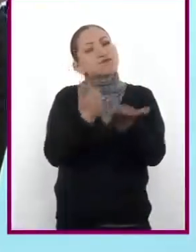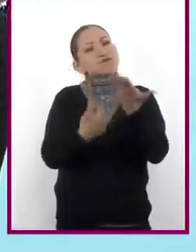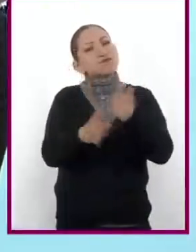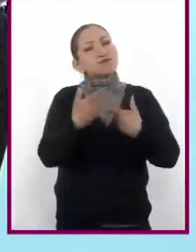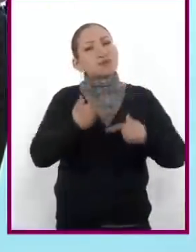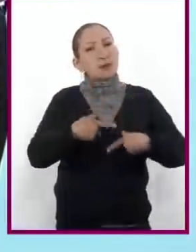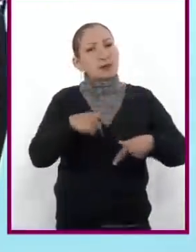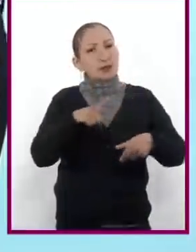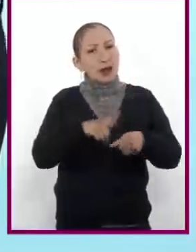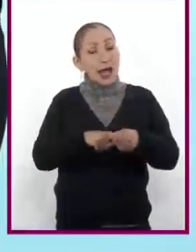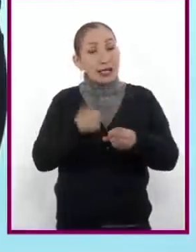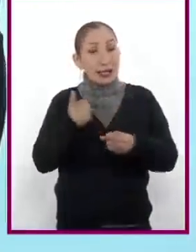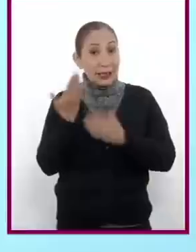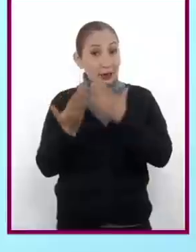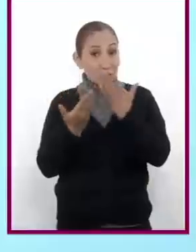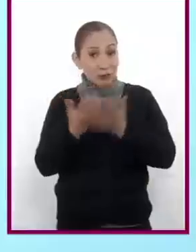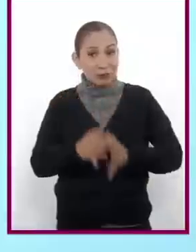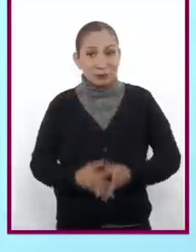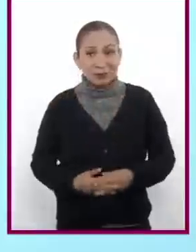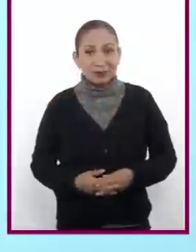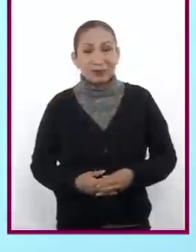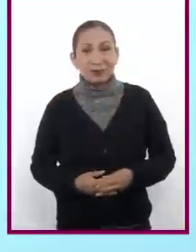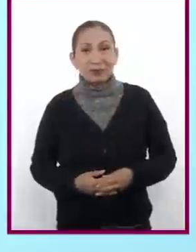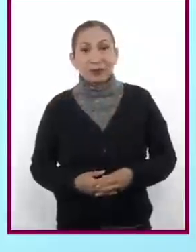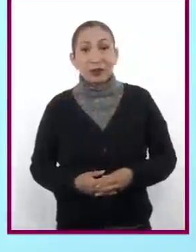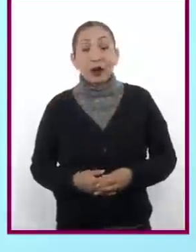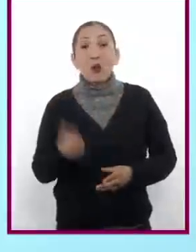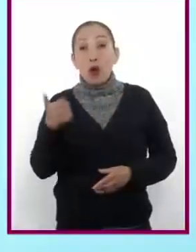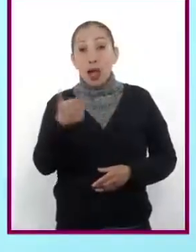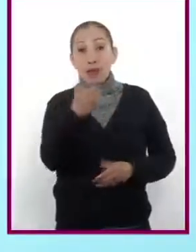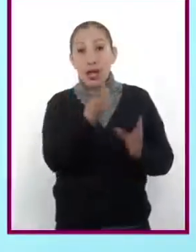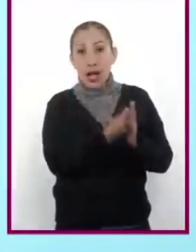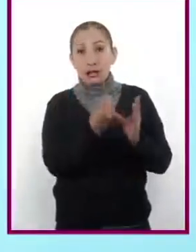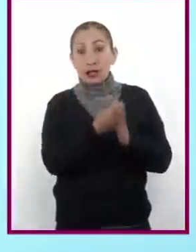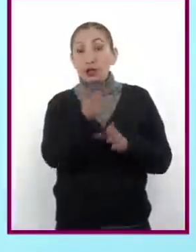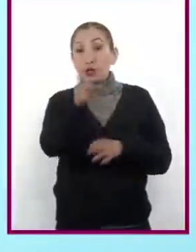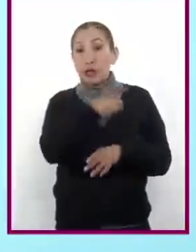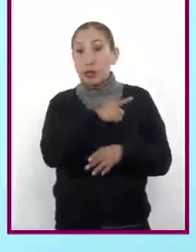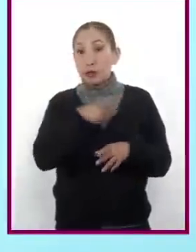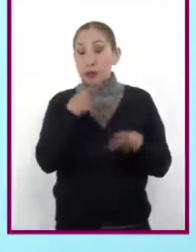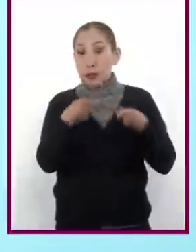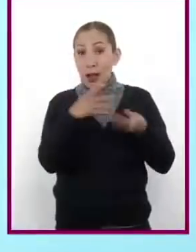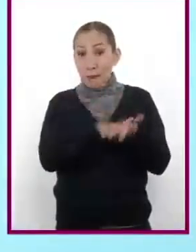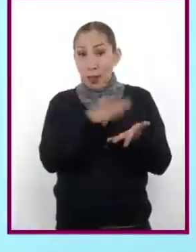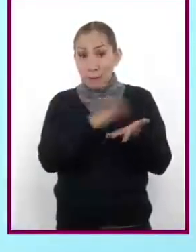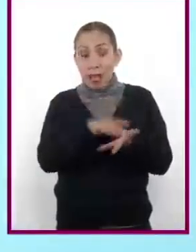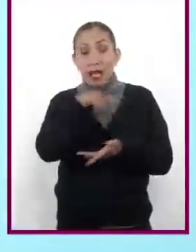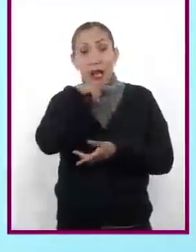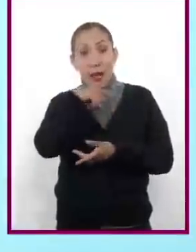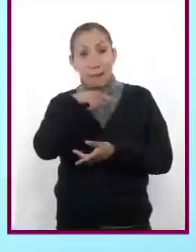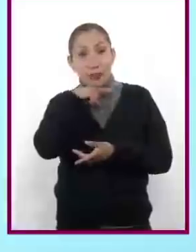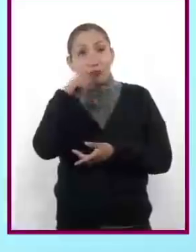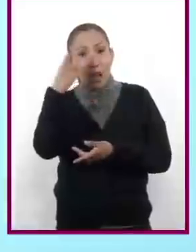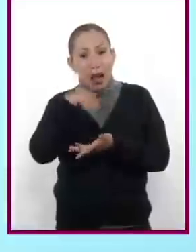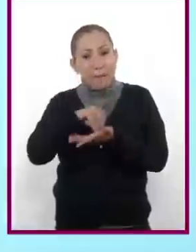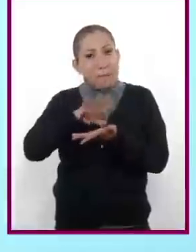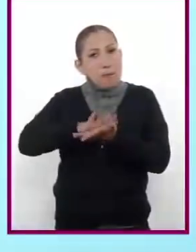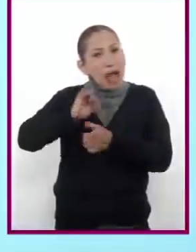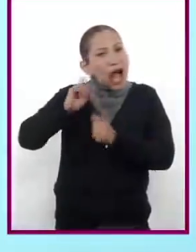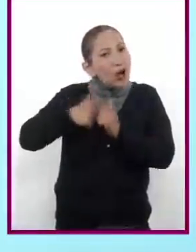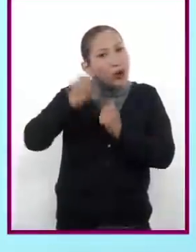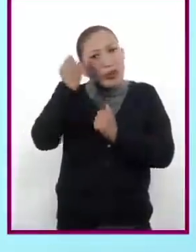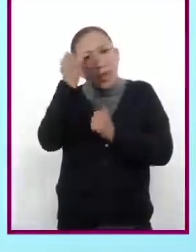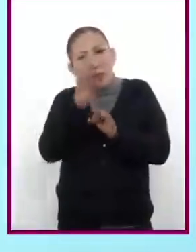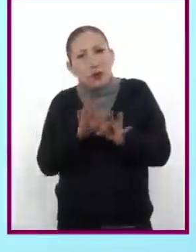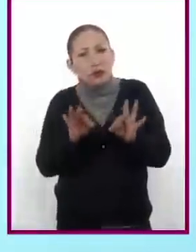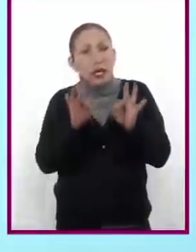crecimiento personal y académico. Como en cada sesión, tengan a la mano hojas, lápiz para anotar las ideas